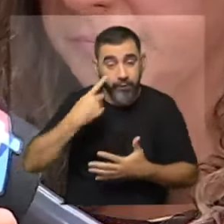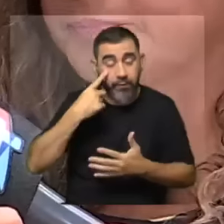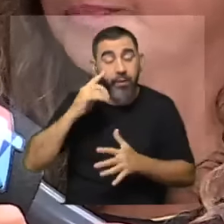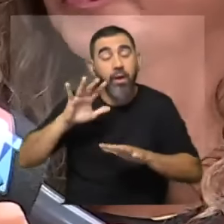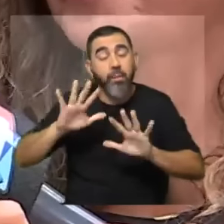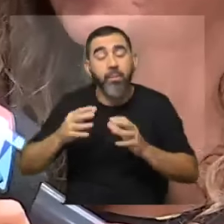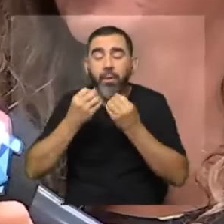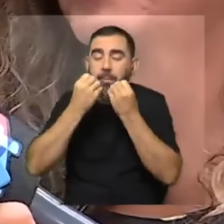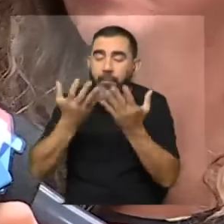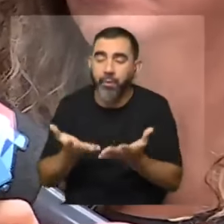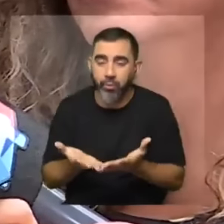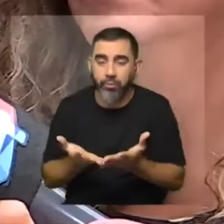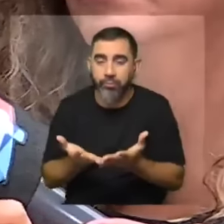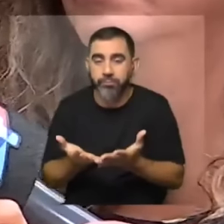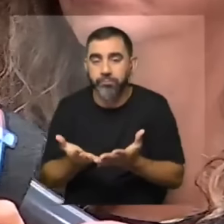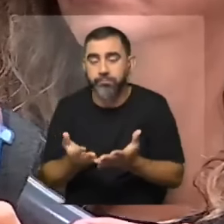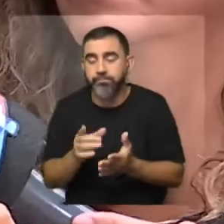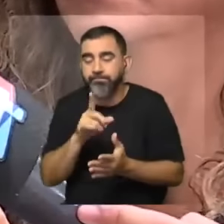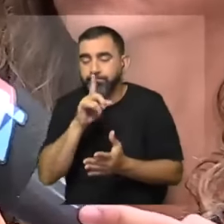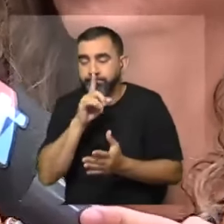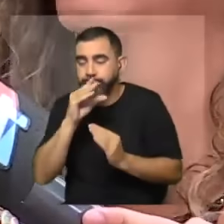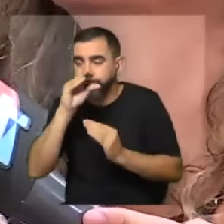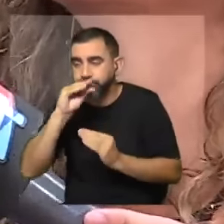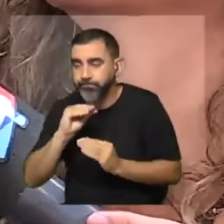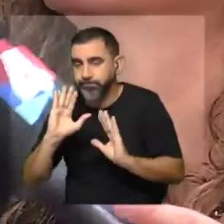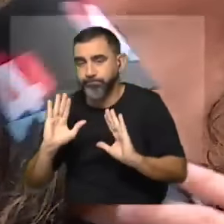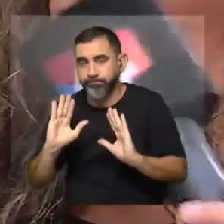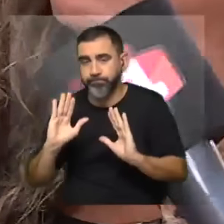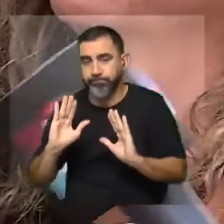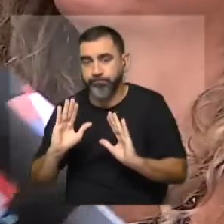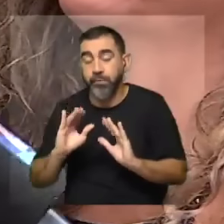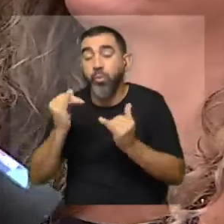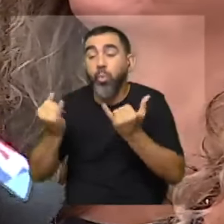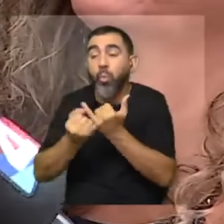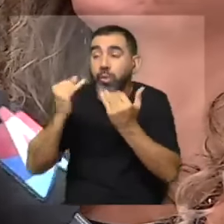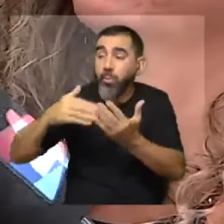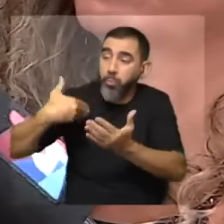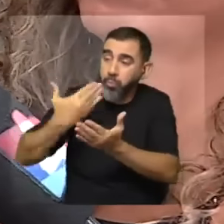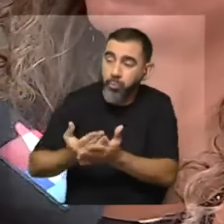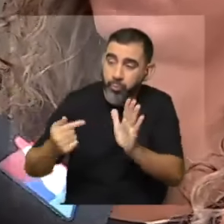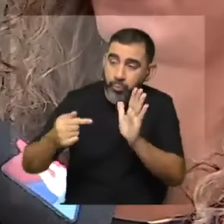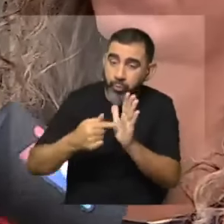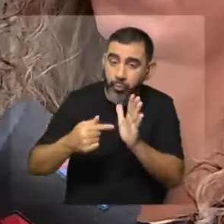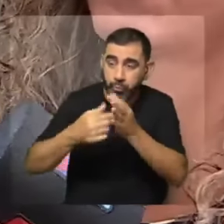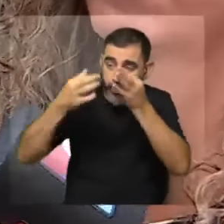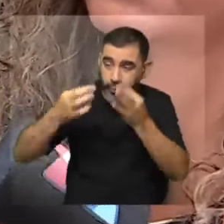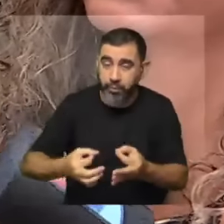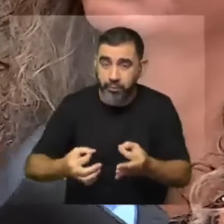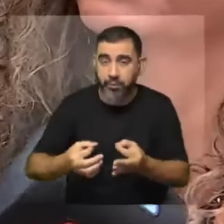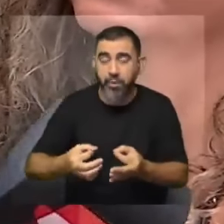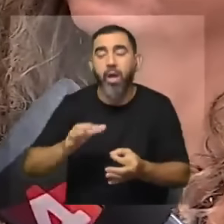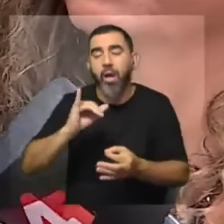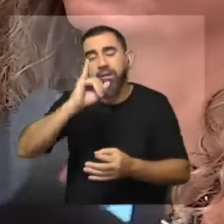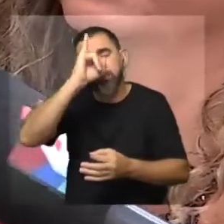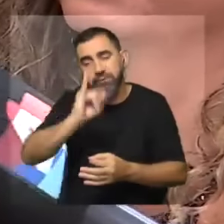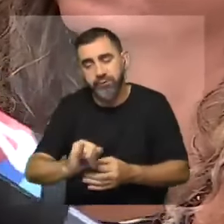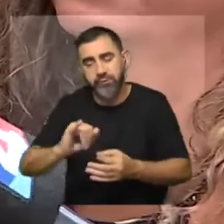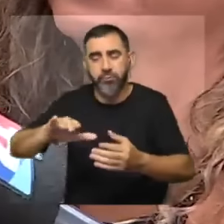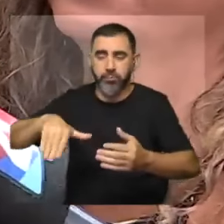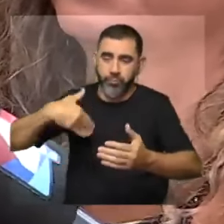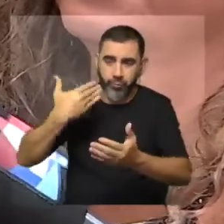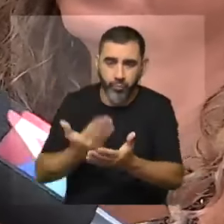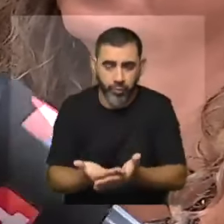que conviene hablar un poquito menos y el día que tengamos propuestas concretas cuando surjan los planes de gobierno ahí hacer una unos planteos